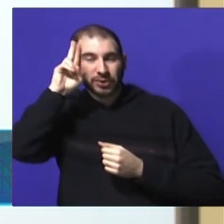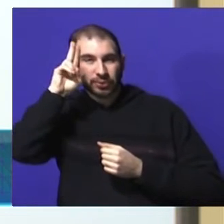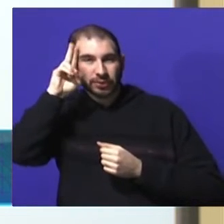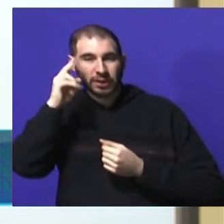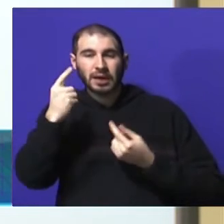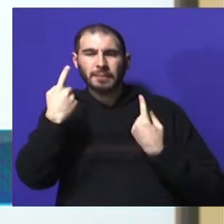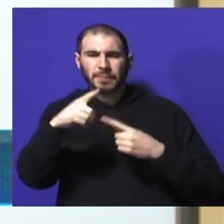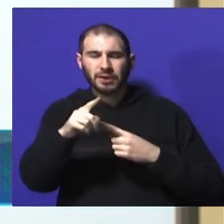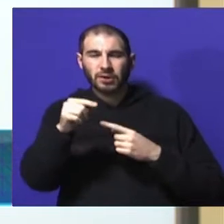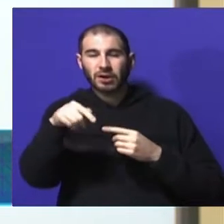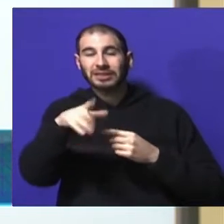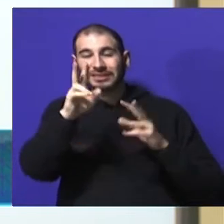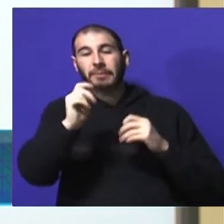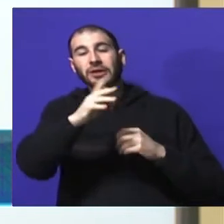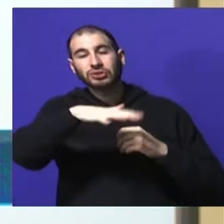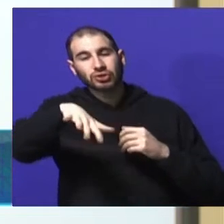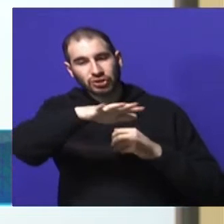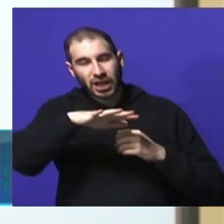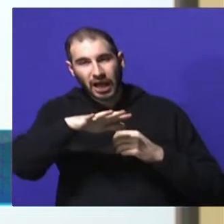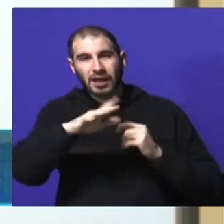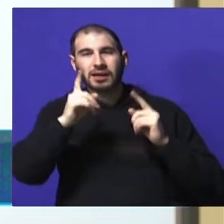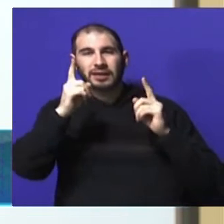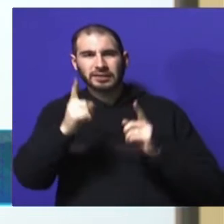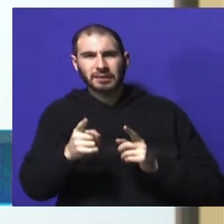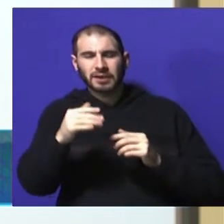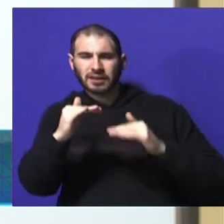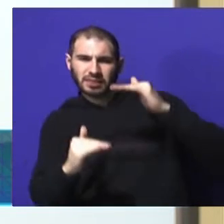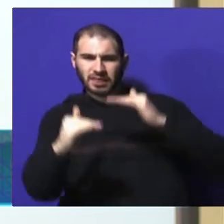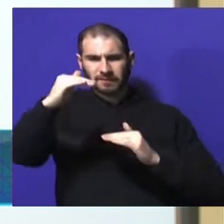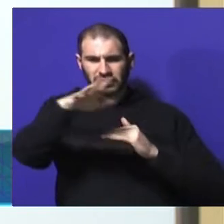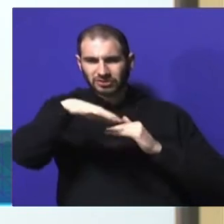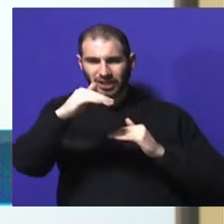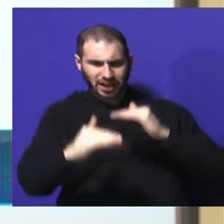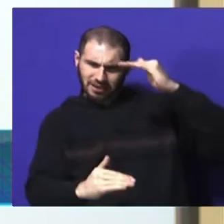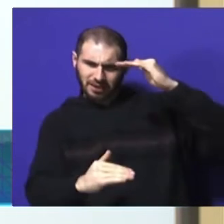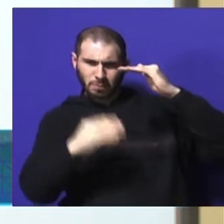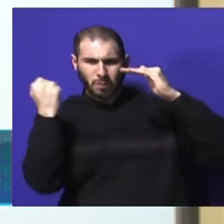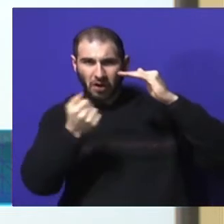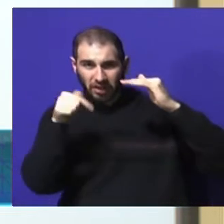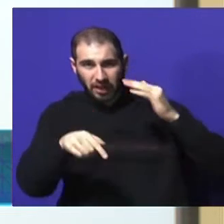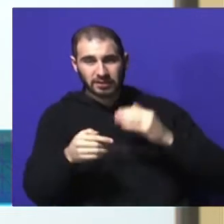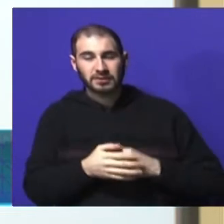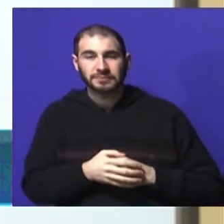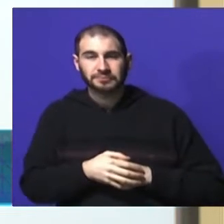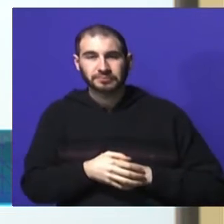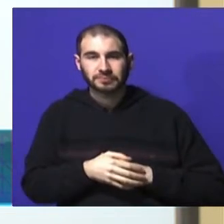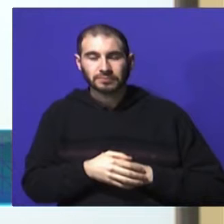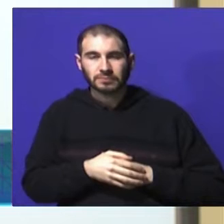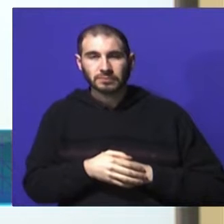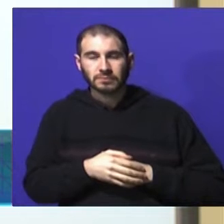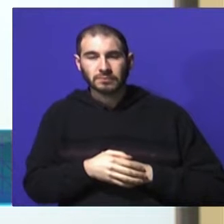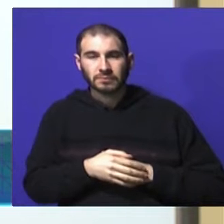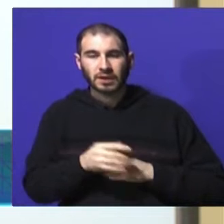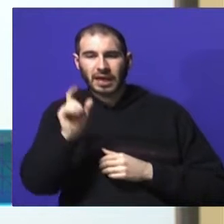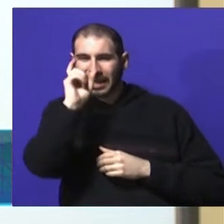embargo, los indicadores sociales y los indicadores de desigualdad social son muy importantes, ¿no? Entonces, de ninguna manera